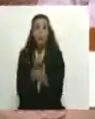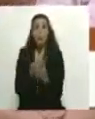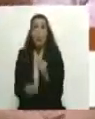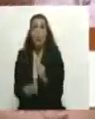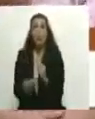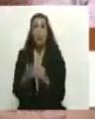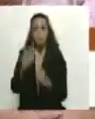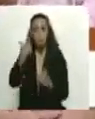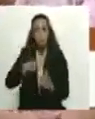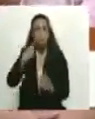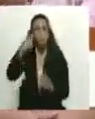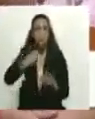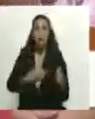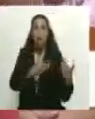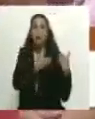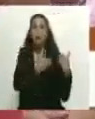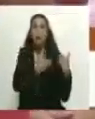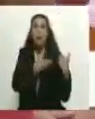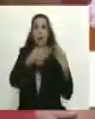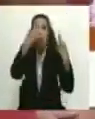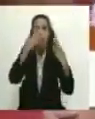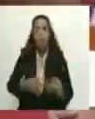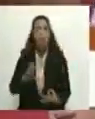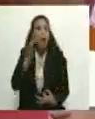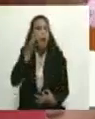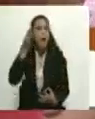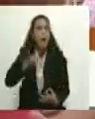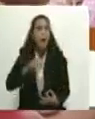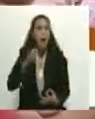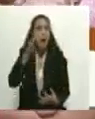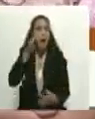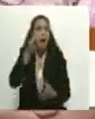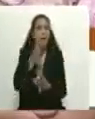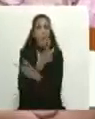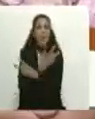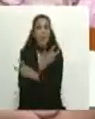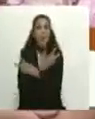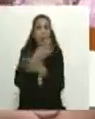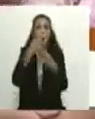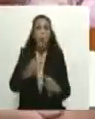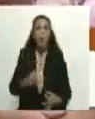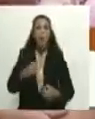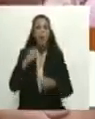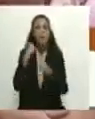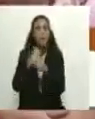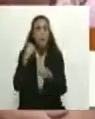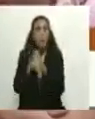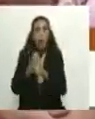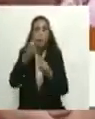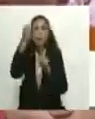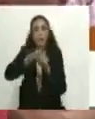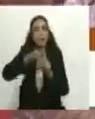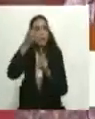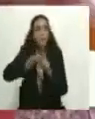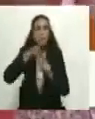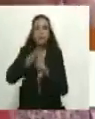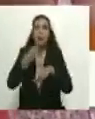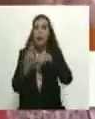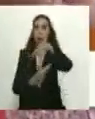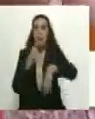que dan la cara. Gente real, de carne y hueso, guerreros y guerreras de la revolución